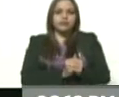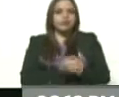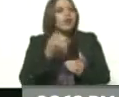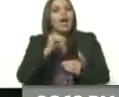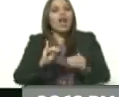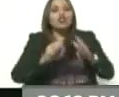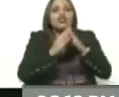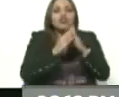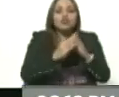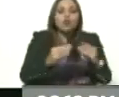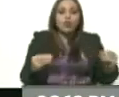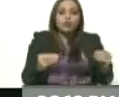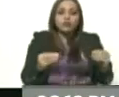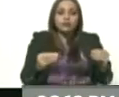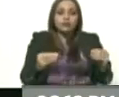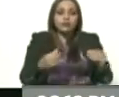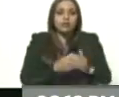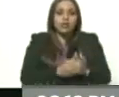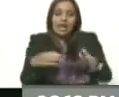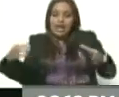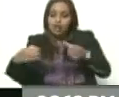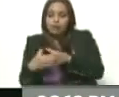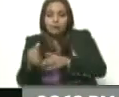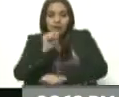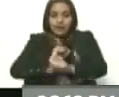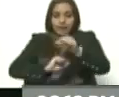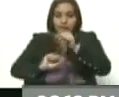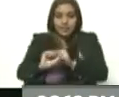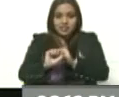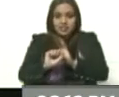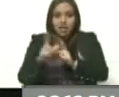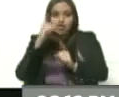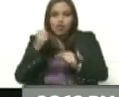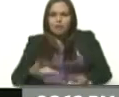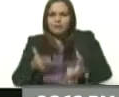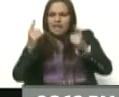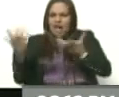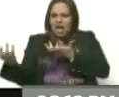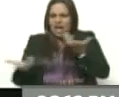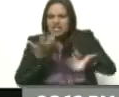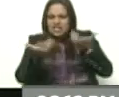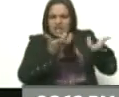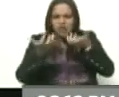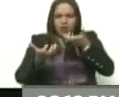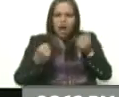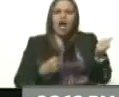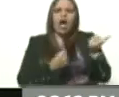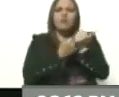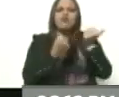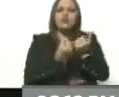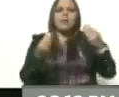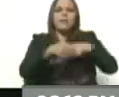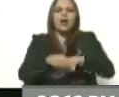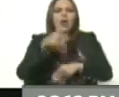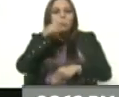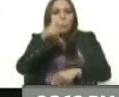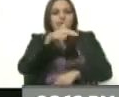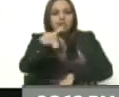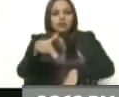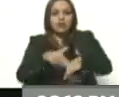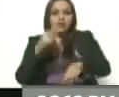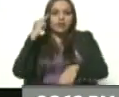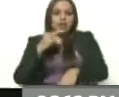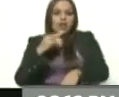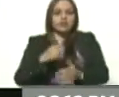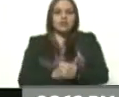todo el pie de fuerza para el combate contra incendios, apoyado también por nuestra Guardia Nacional Bolivariana y la